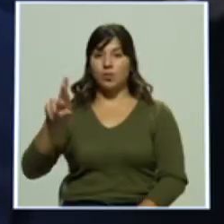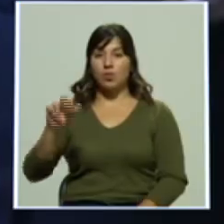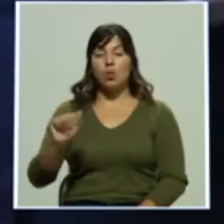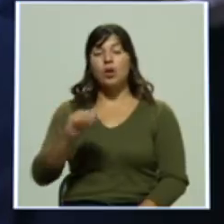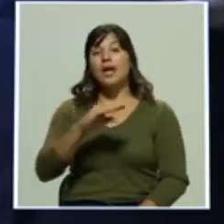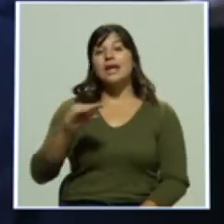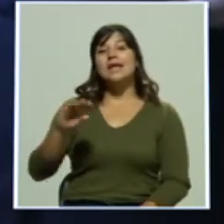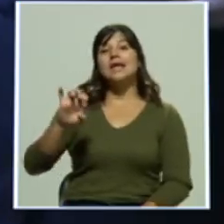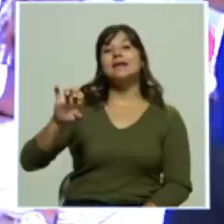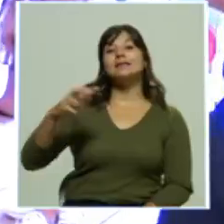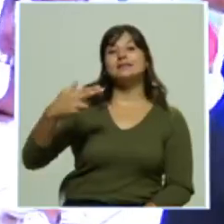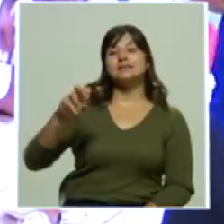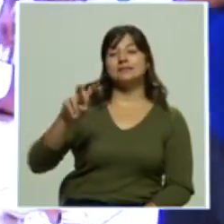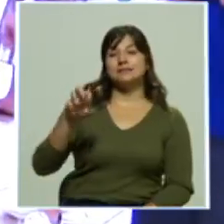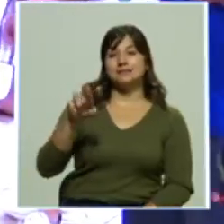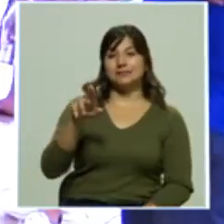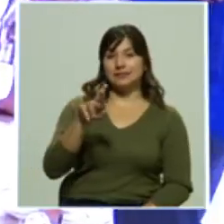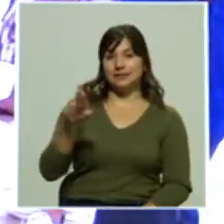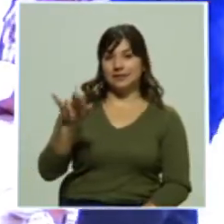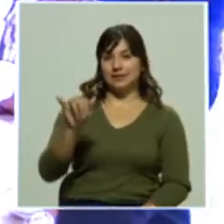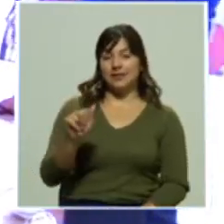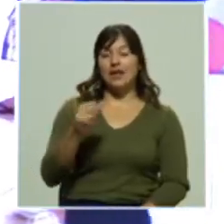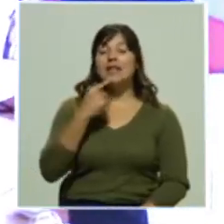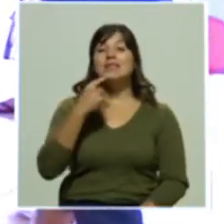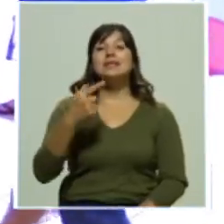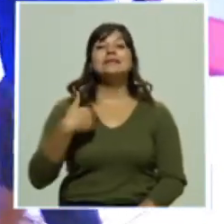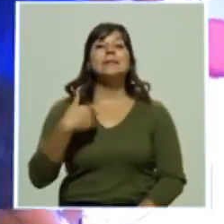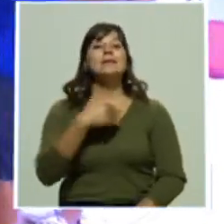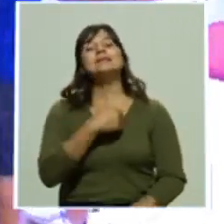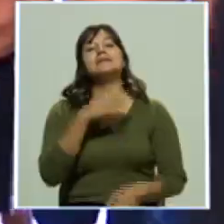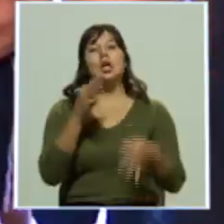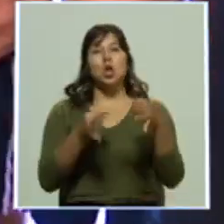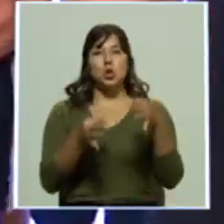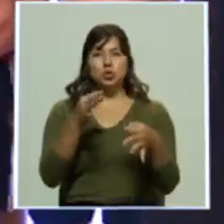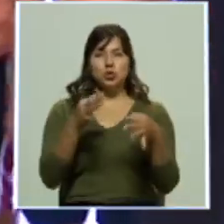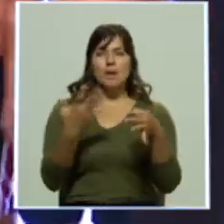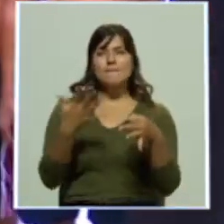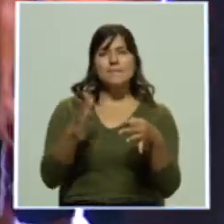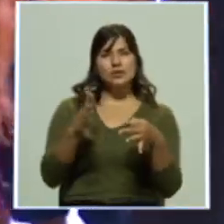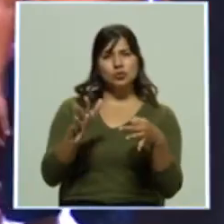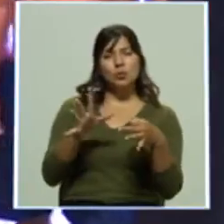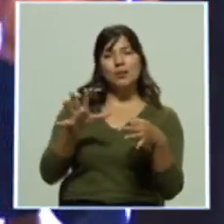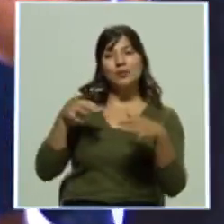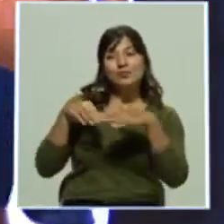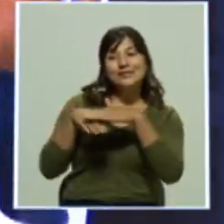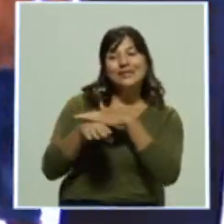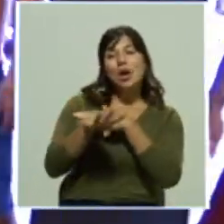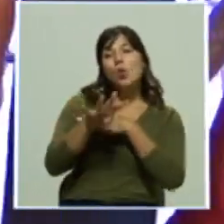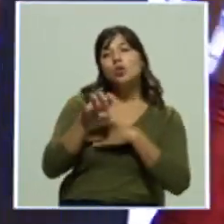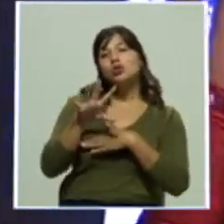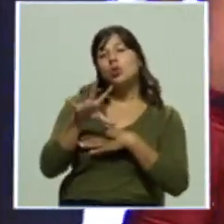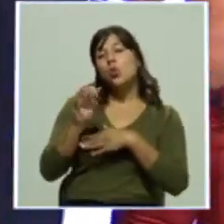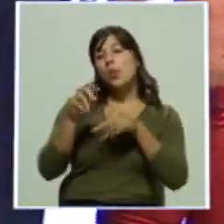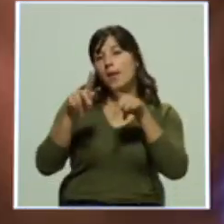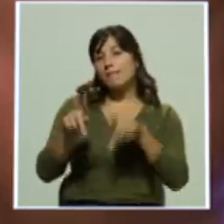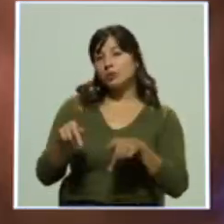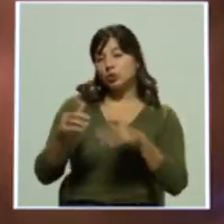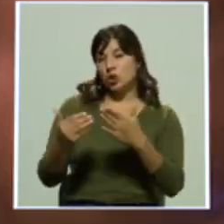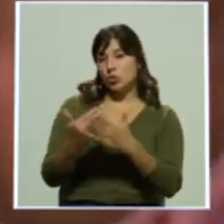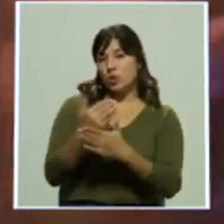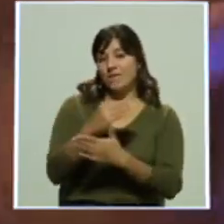con el Ministerio de Justicia, el sistema penitenciario recibe por mes un promedio de 450 nuevos ingresos y actualmente tienen